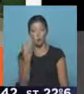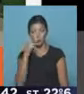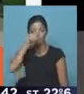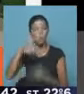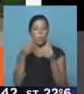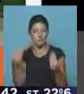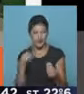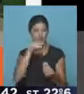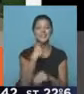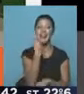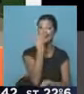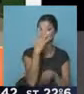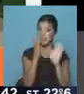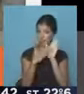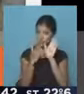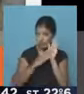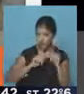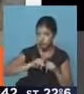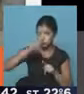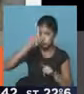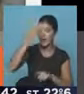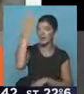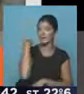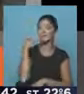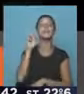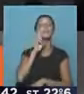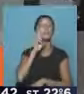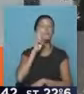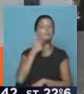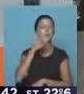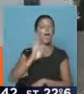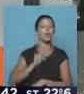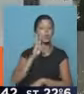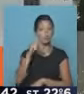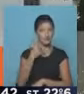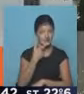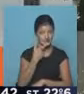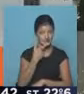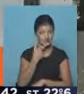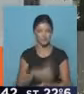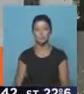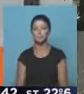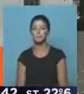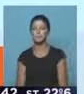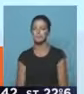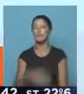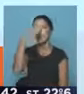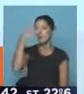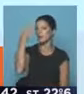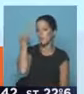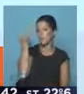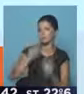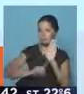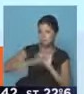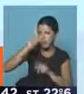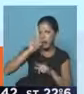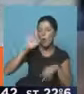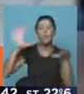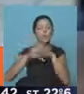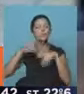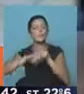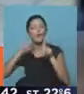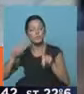Norcorea, concretada el 9 de septiembre de 2017. El último lanzamiento de un misil balístico coincidió con la visita